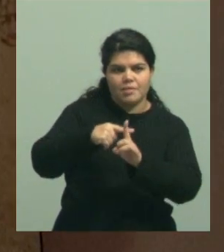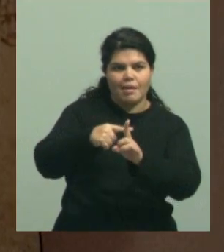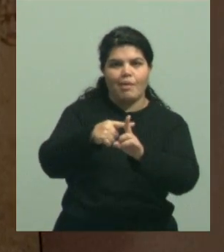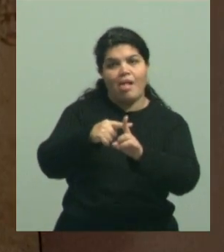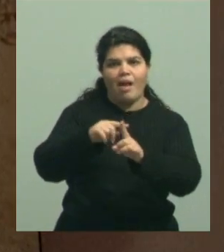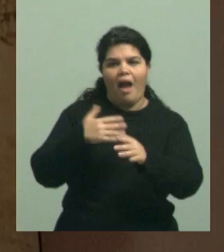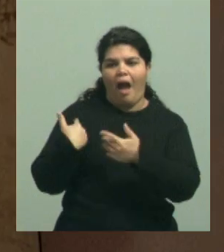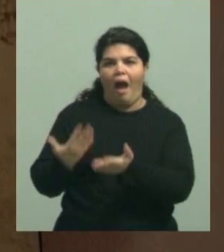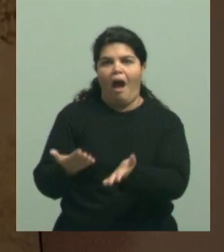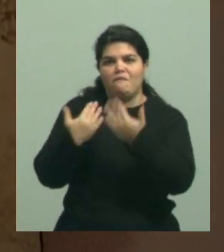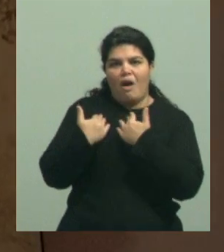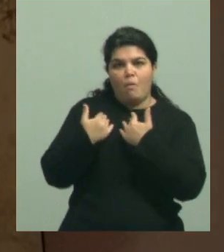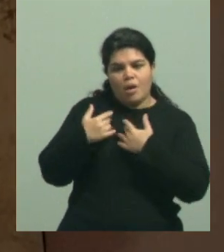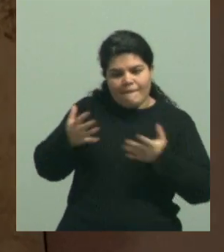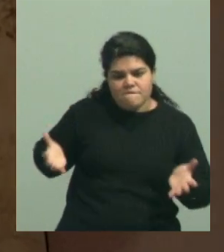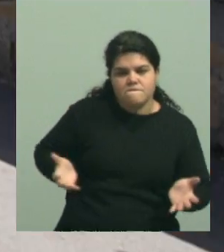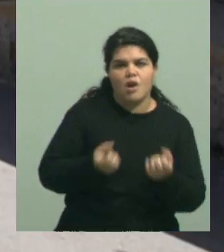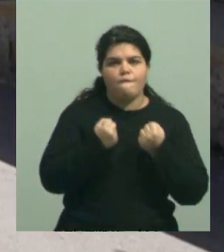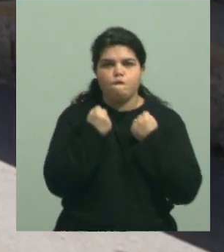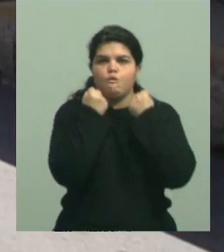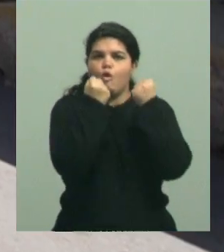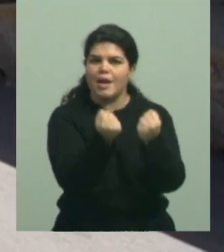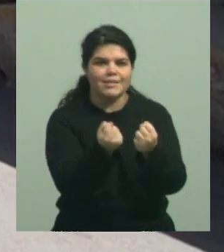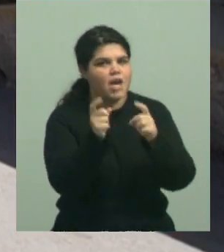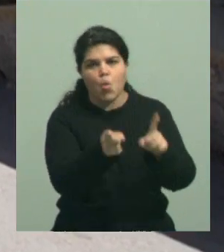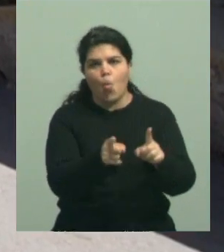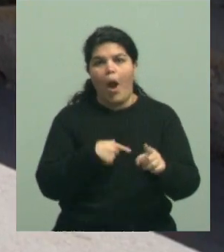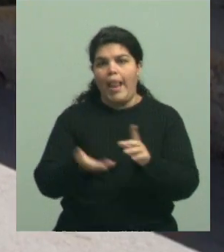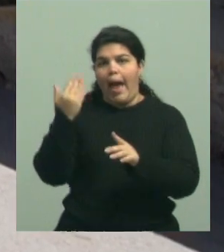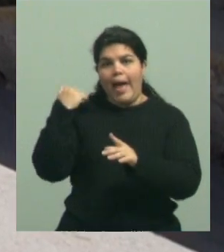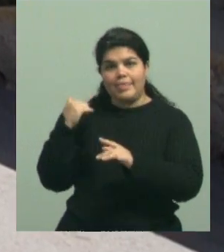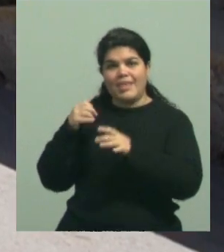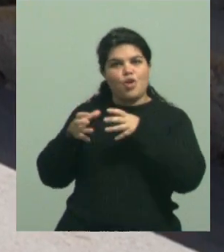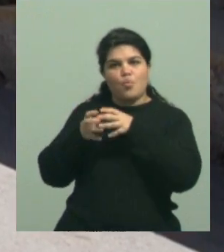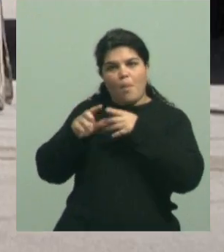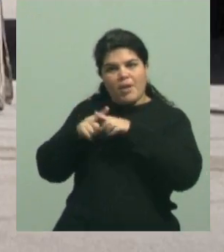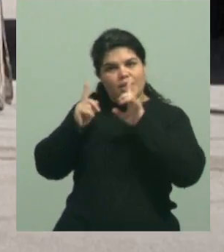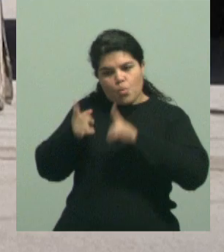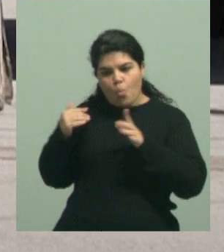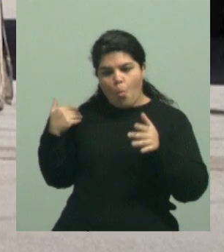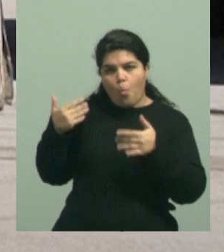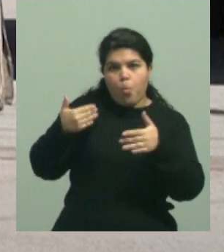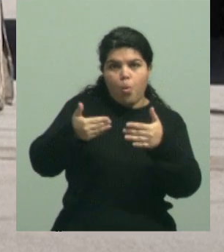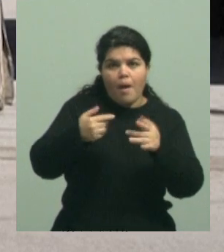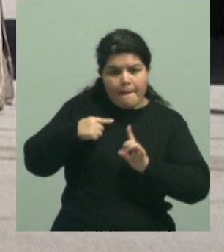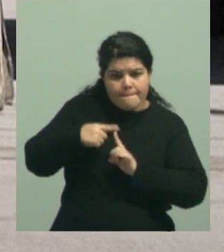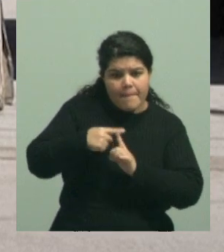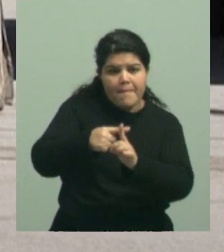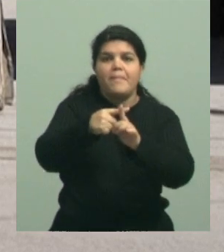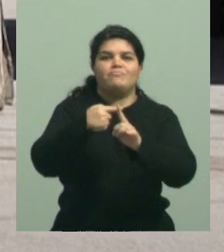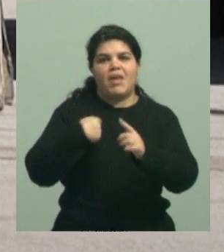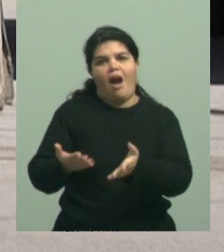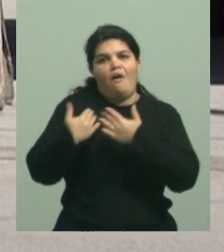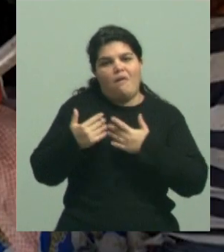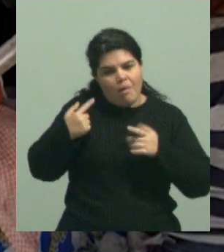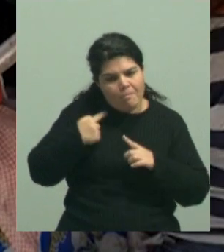Sheinbaum, y también ha tratado de buscar ese voto que por ahí había perdido. Recordamos que López Obrador también fue alcalde de Ciudad de México,